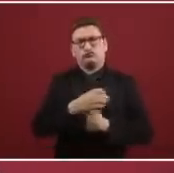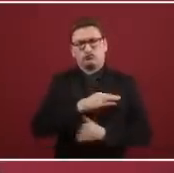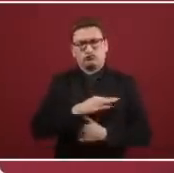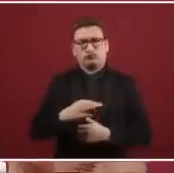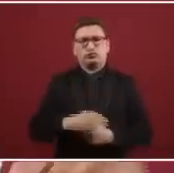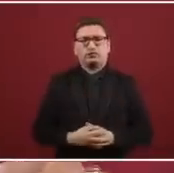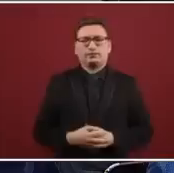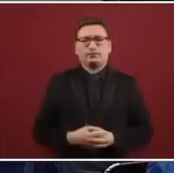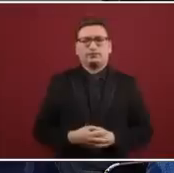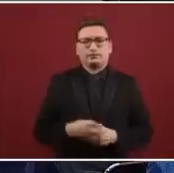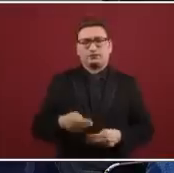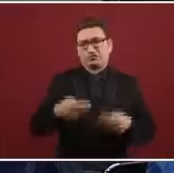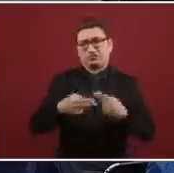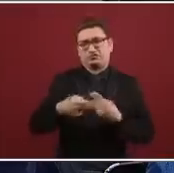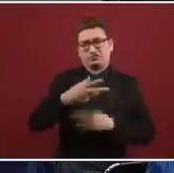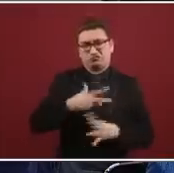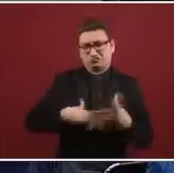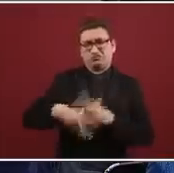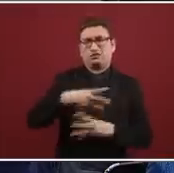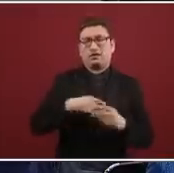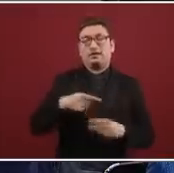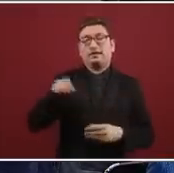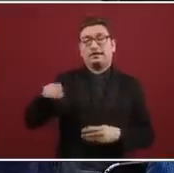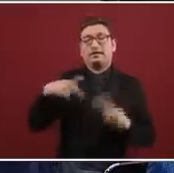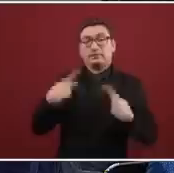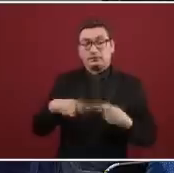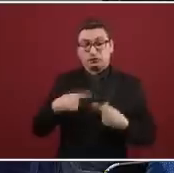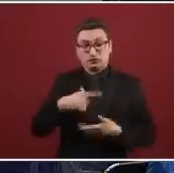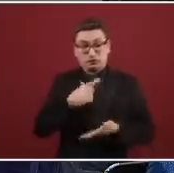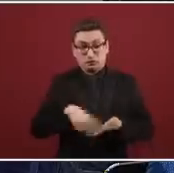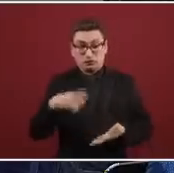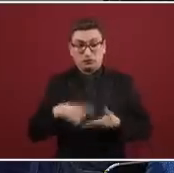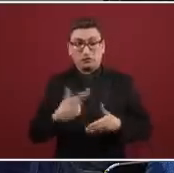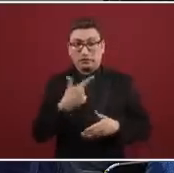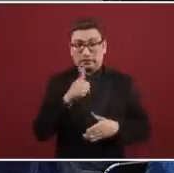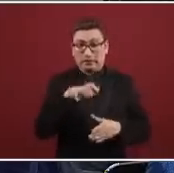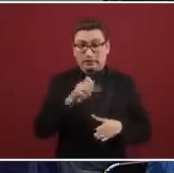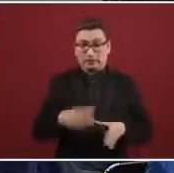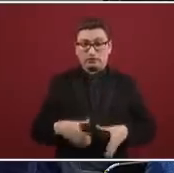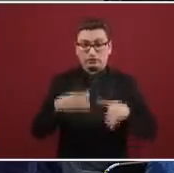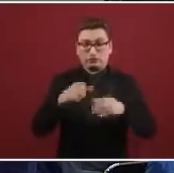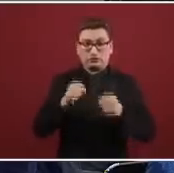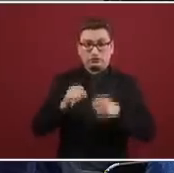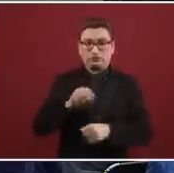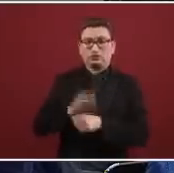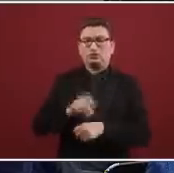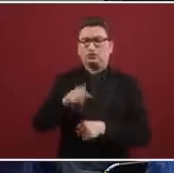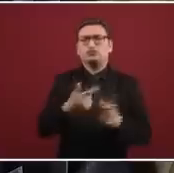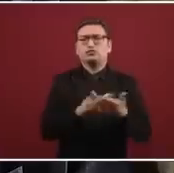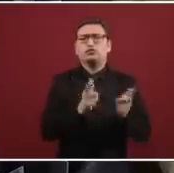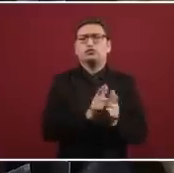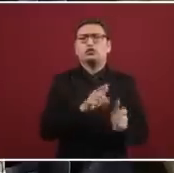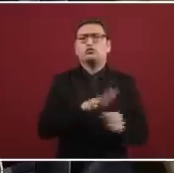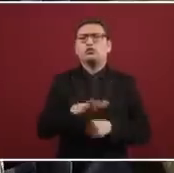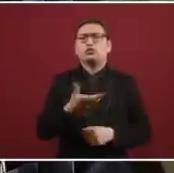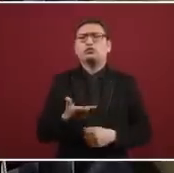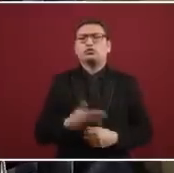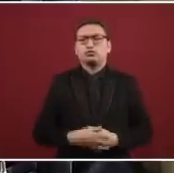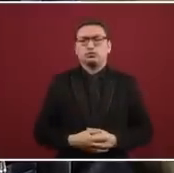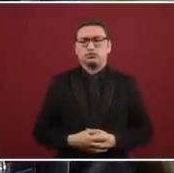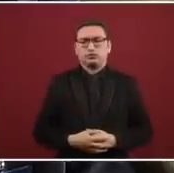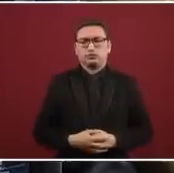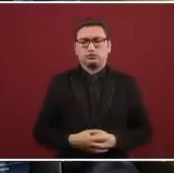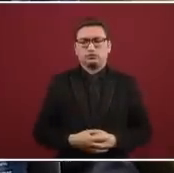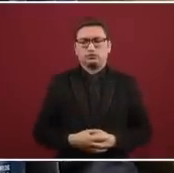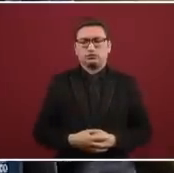competitividad y que además se garantiza la seguridad de los consumidores. ¿A qué grupo te refieres, Ricardo?